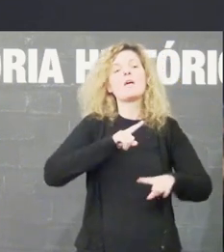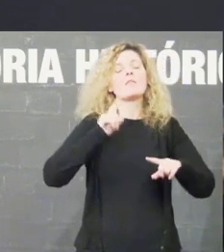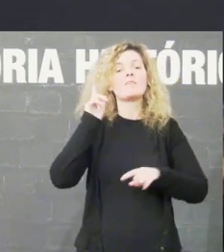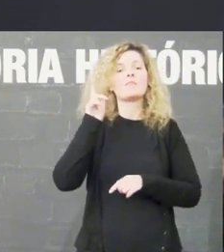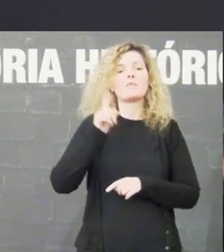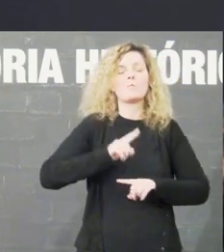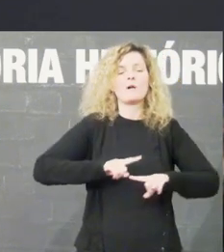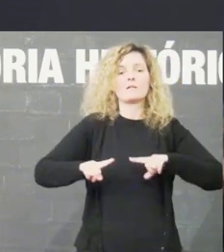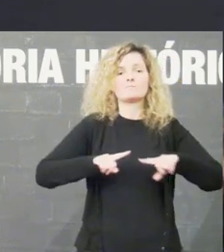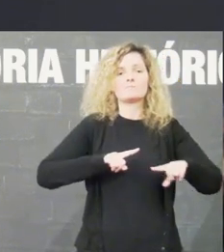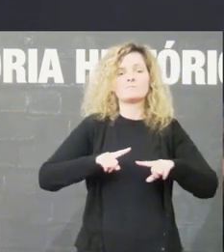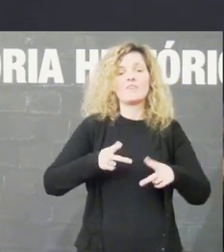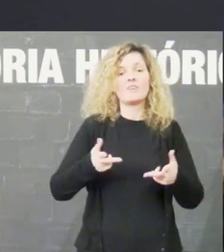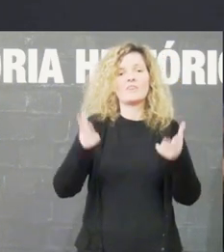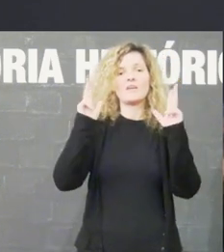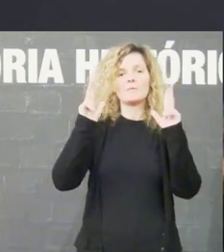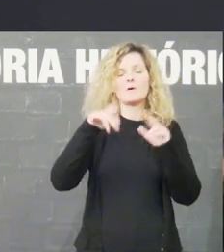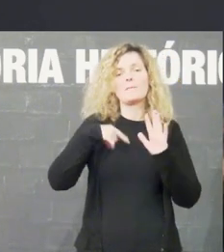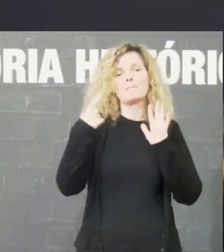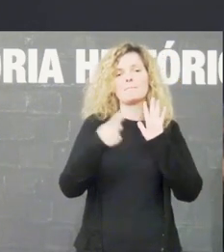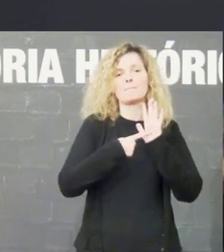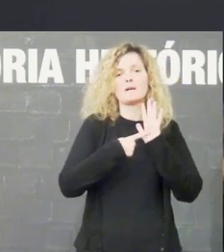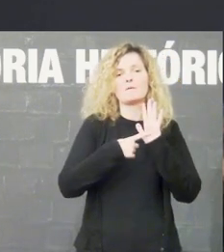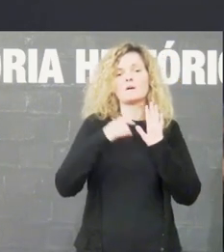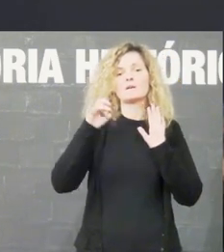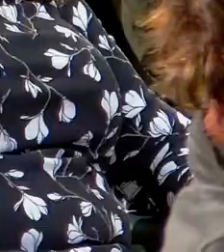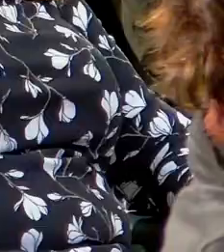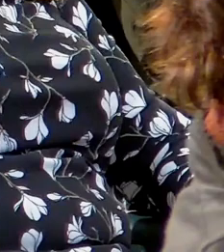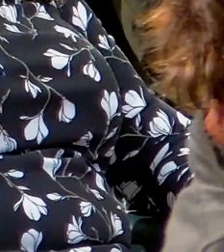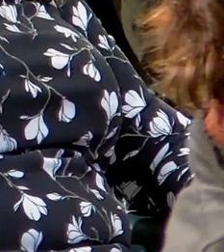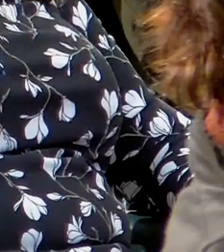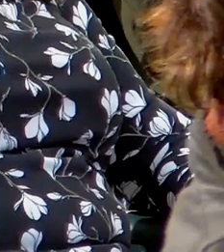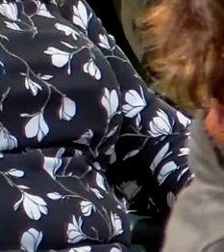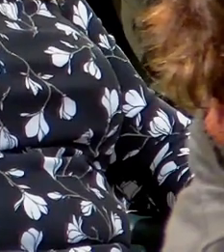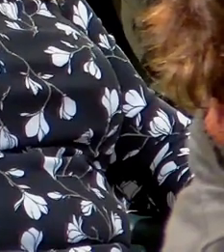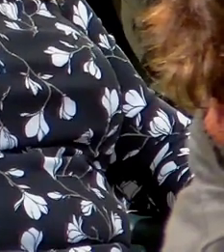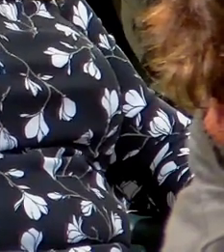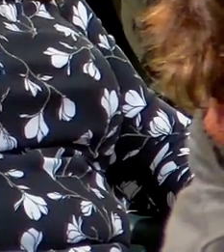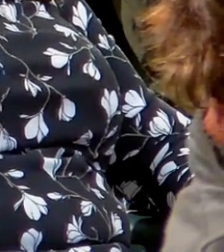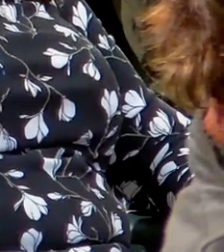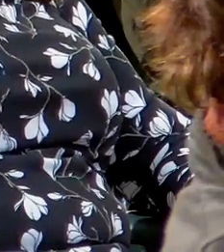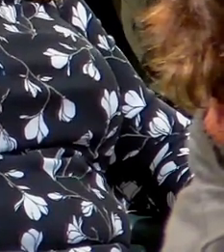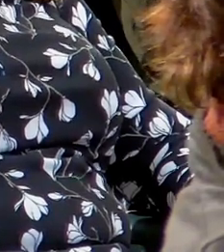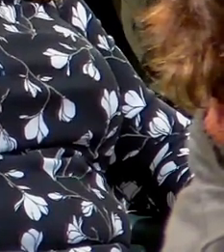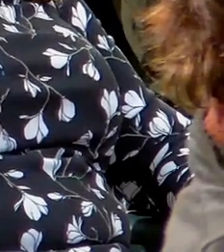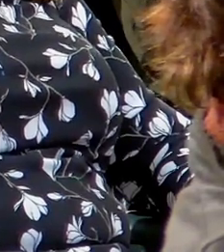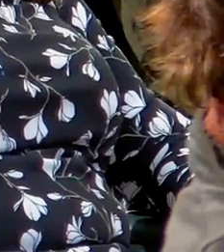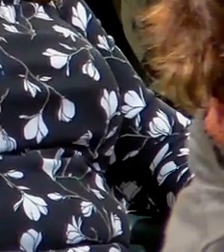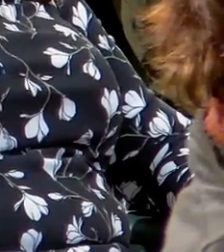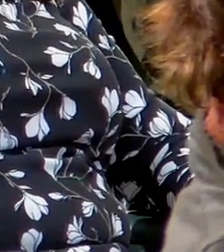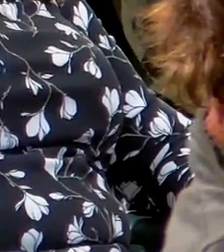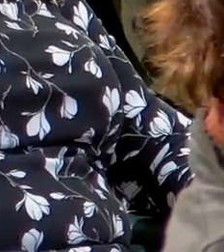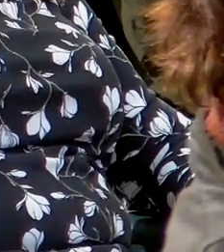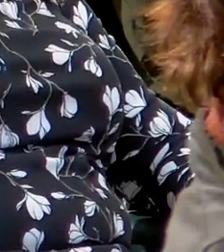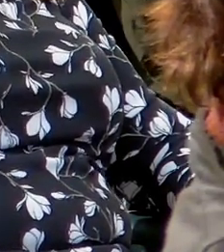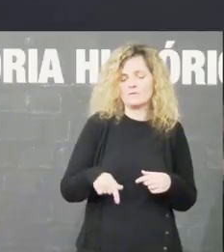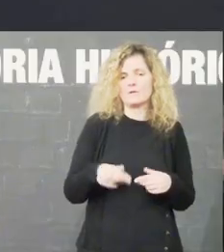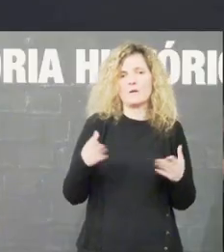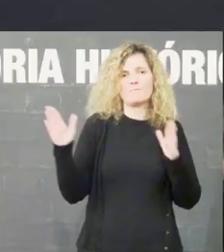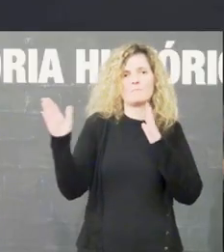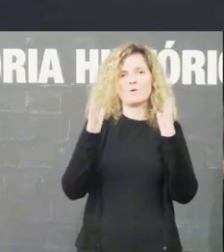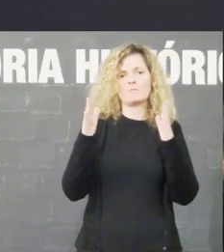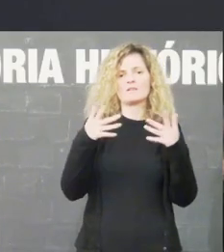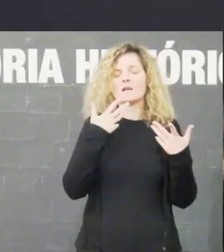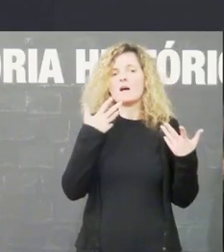democracia cada vez máis plena a quen ven despois. Non hai nada que me pareza máis acaído neste momento que